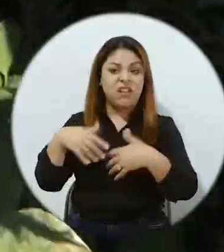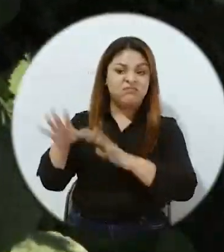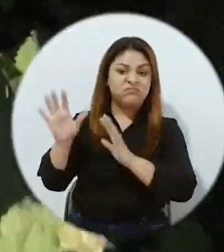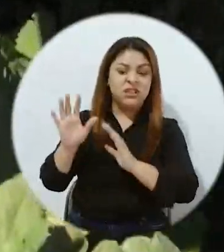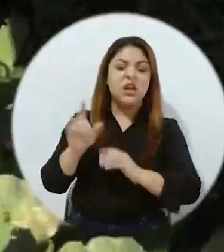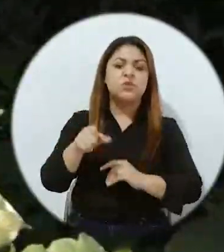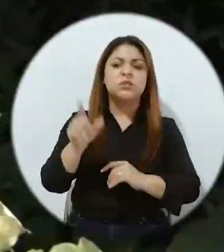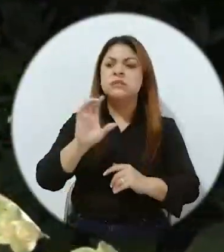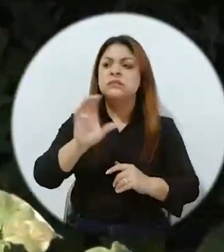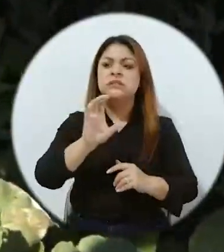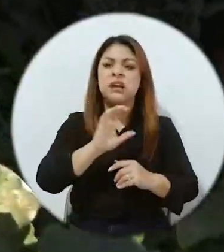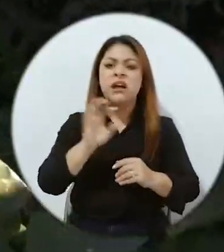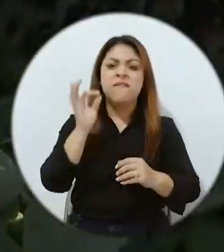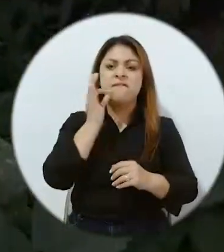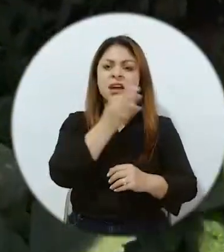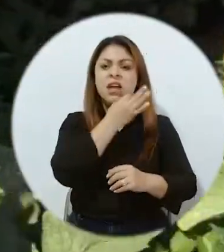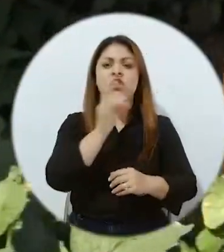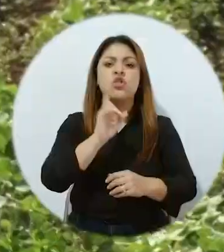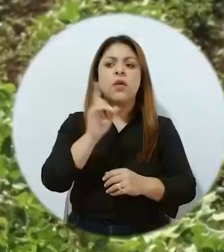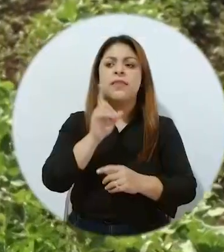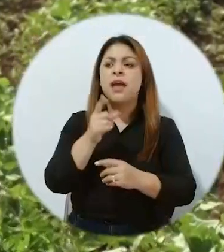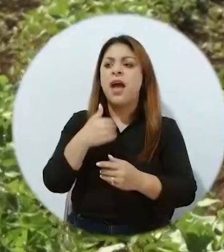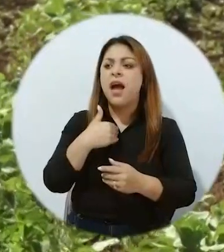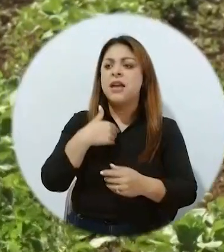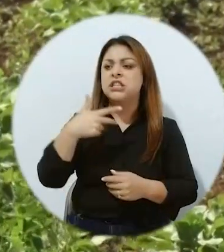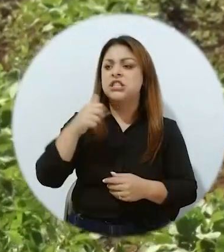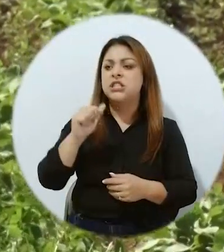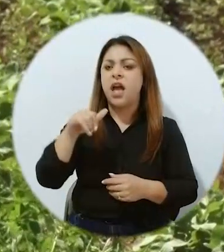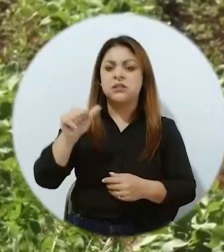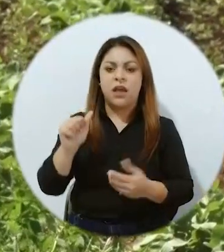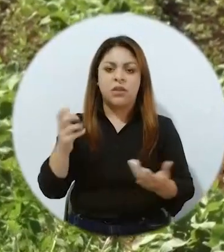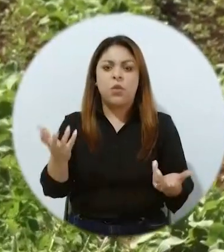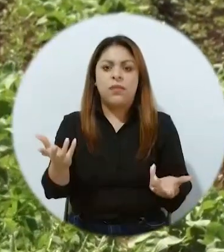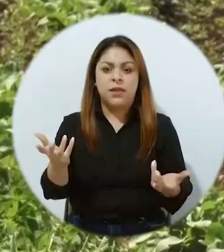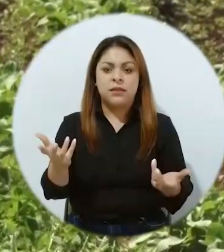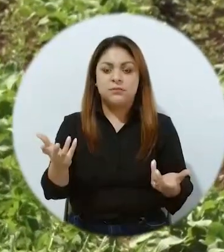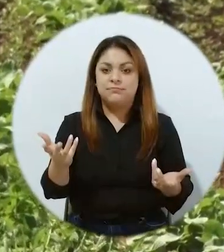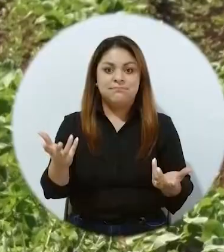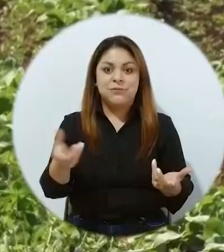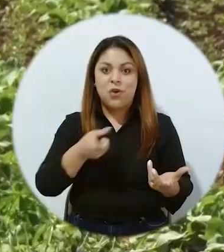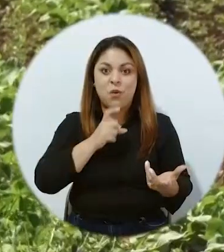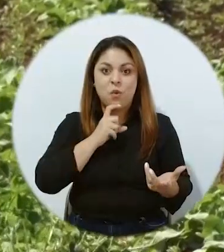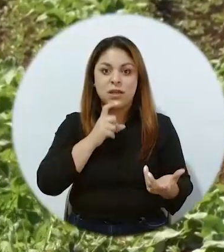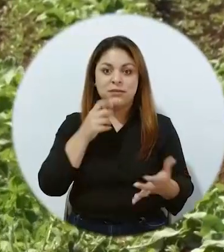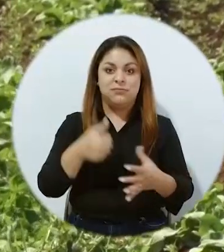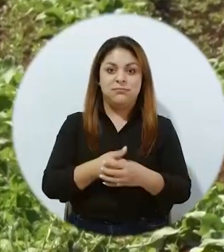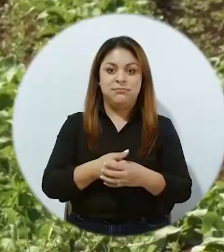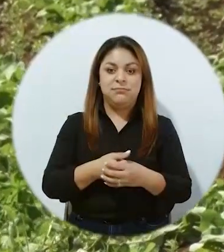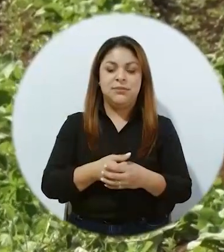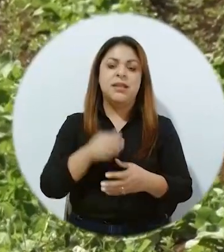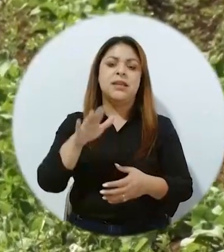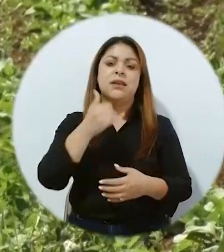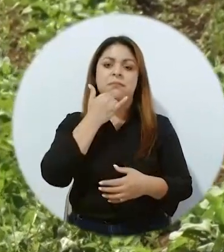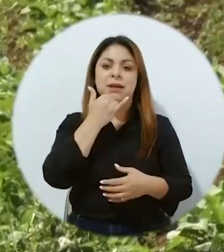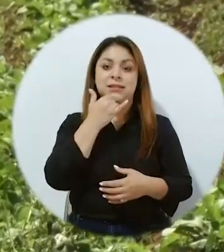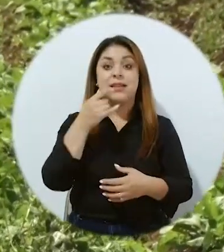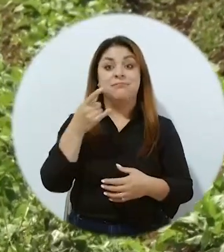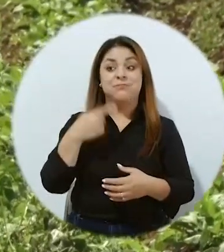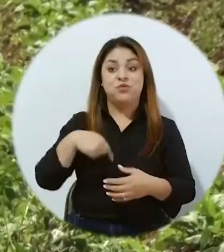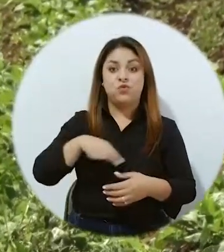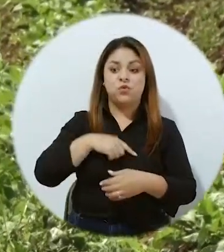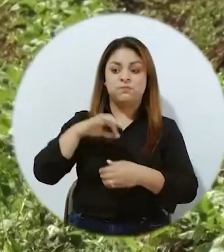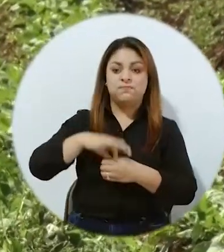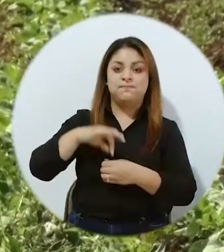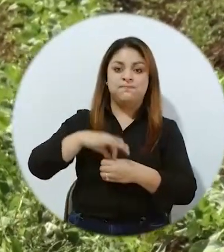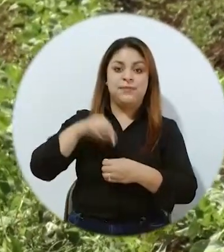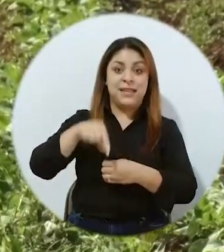desuso. Vas a la feria, ¿dónde encuentras la chaya, por ejemplo? Ese es un gran ejemplo. Cuesta muchísimo. ¿Qué pasa? Que si trabajamos con este